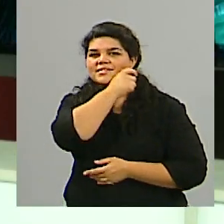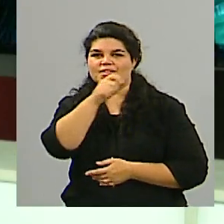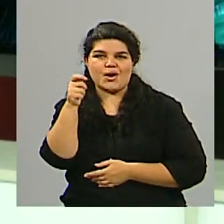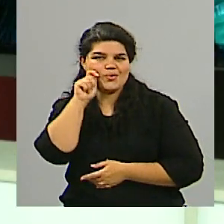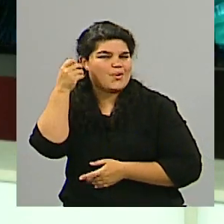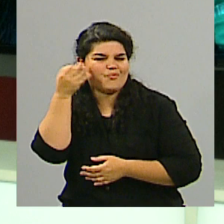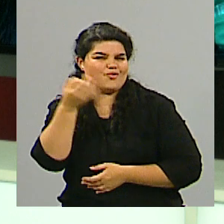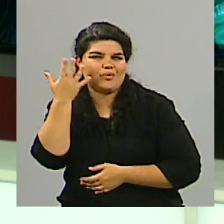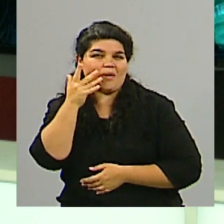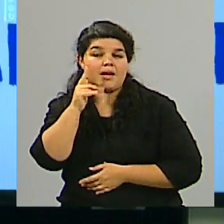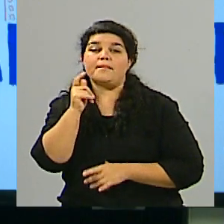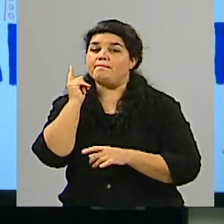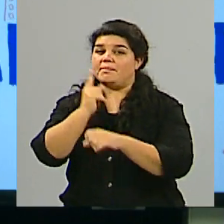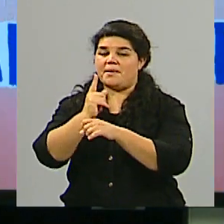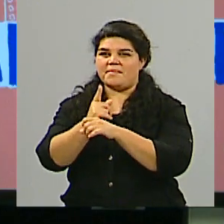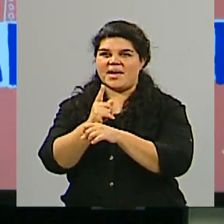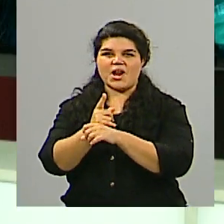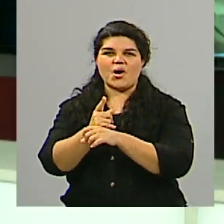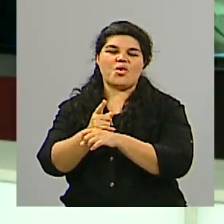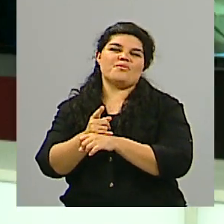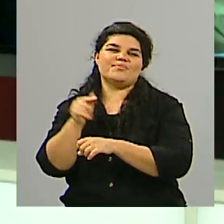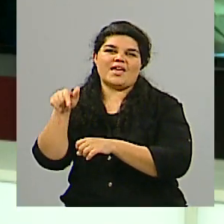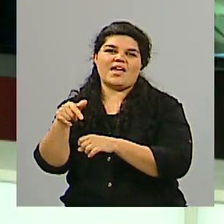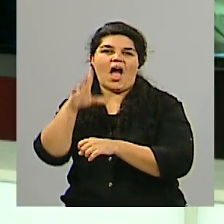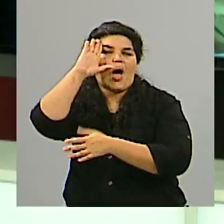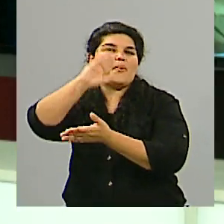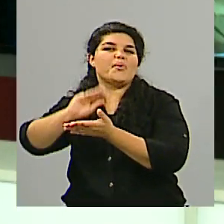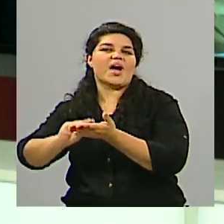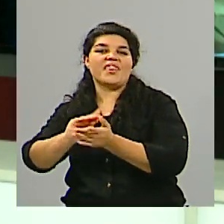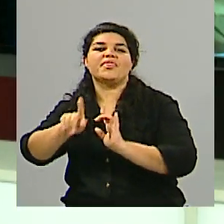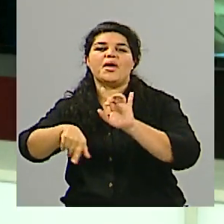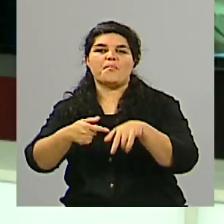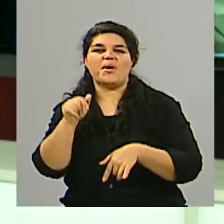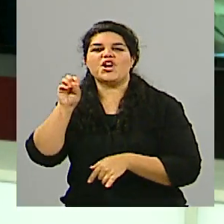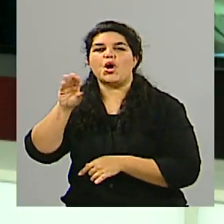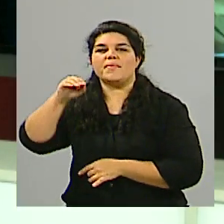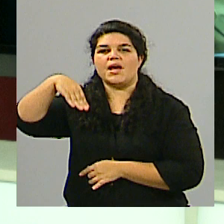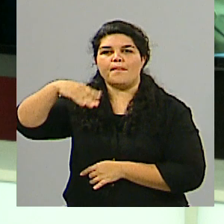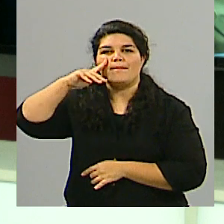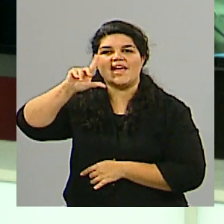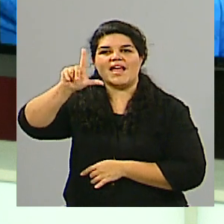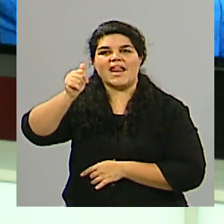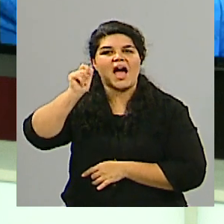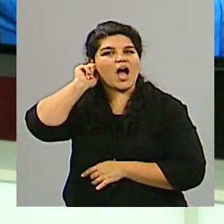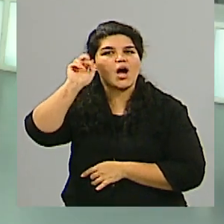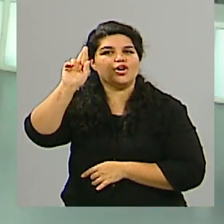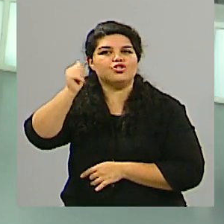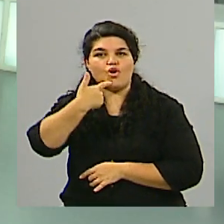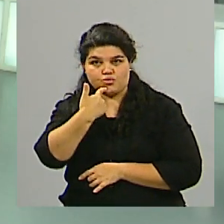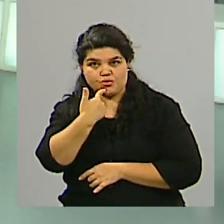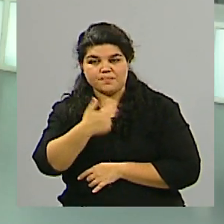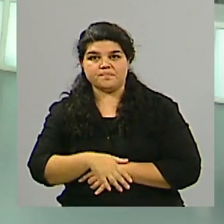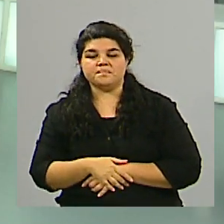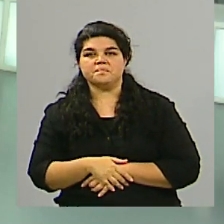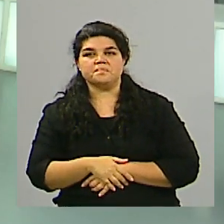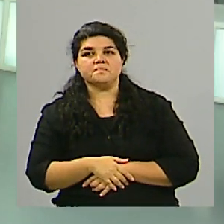decir doctora, después vamos a seguir con Milagros, ¿sí? Bueno, una causa que realmente llenó los